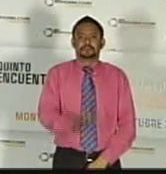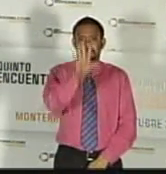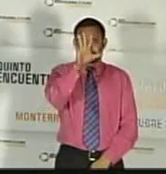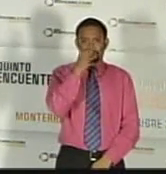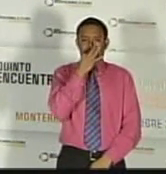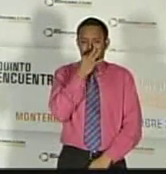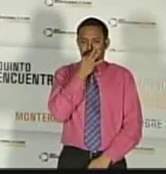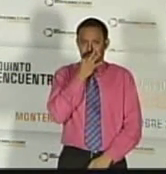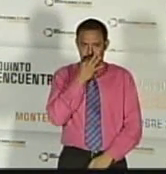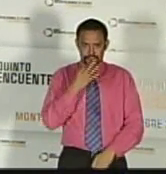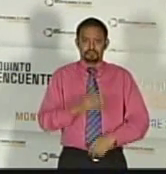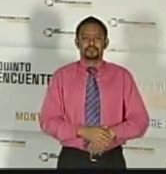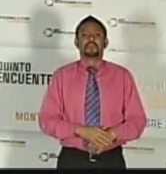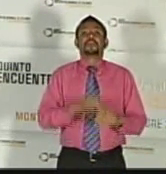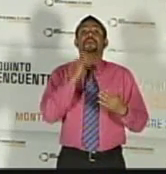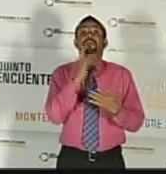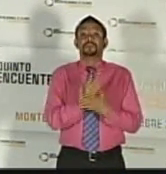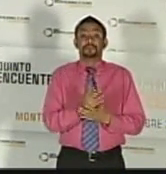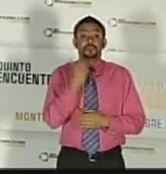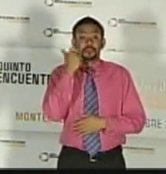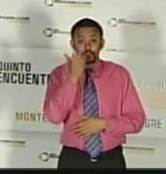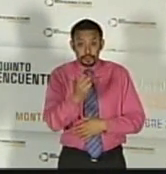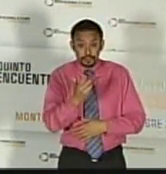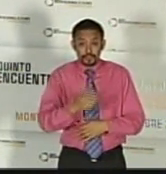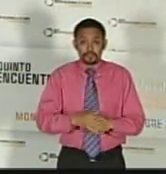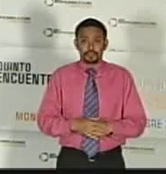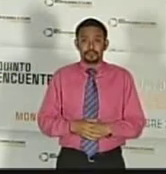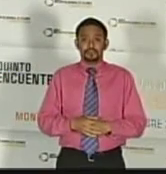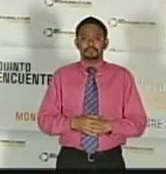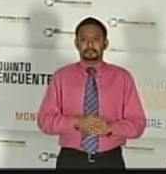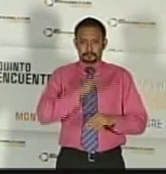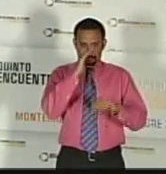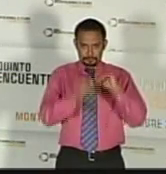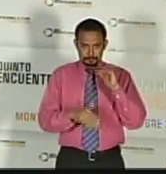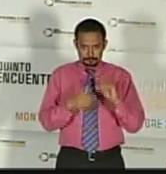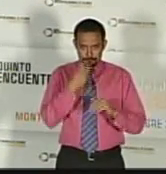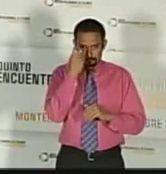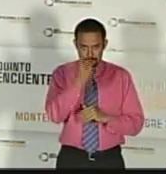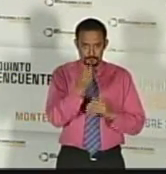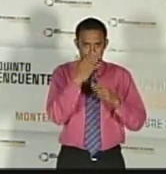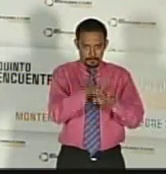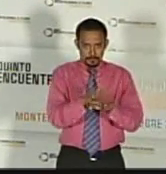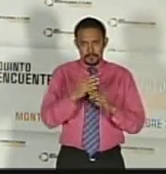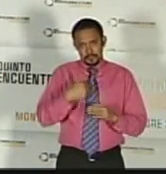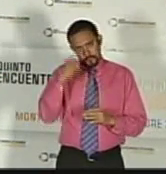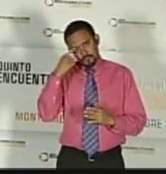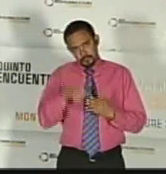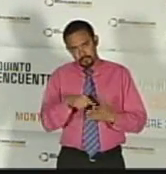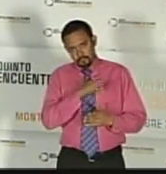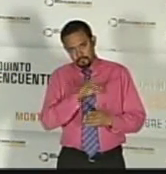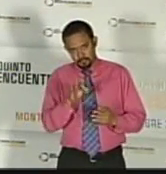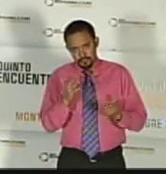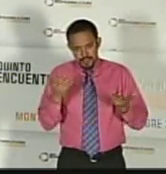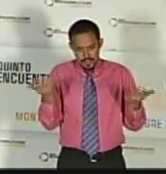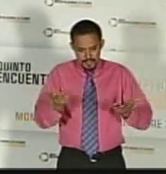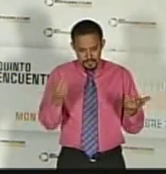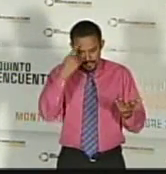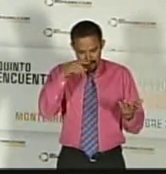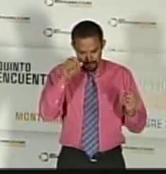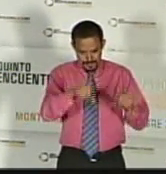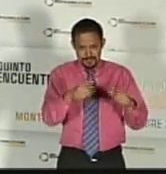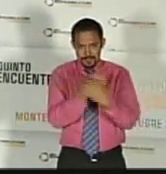5 minutos más. Pues yo nada más quisiera terminar esto con respecto a lo que creo que esto puede hacer por la educación